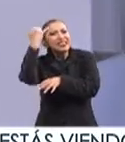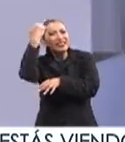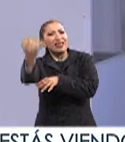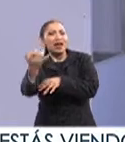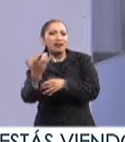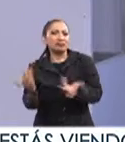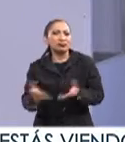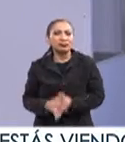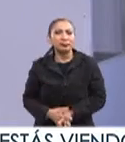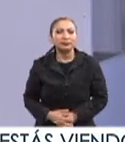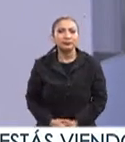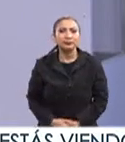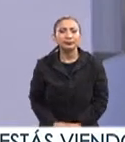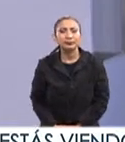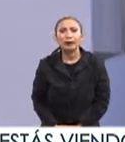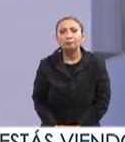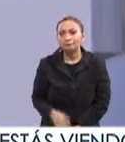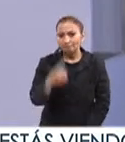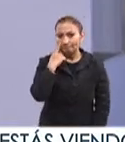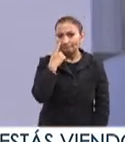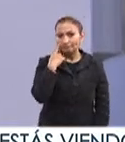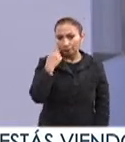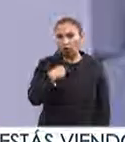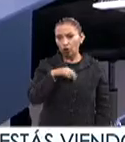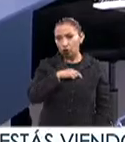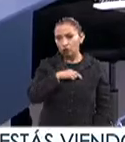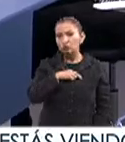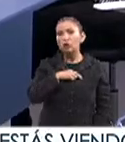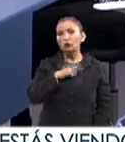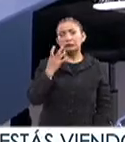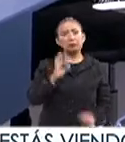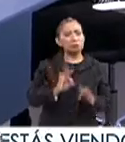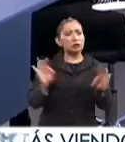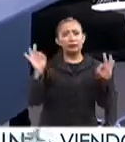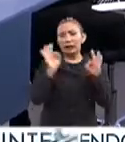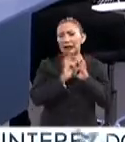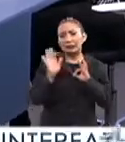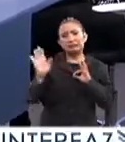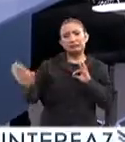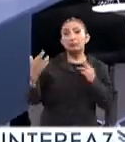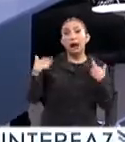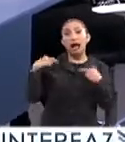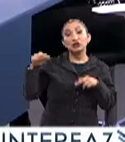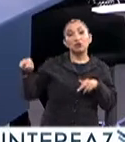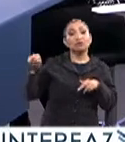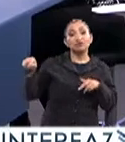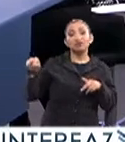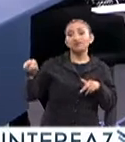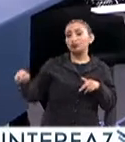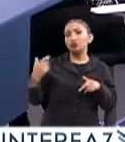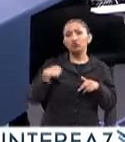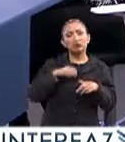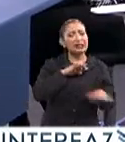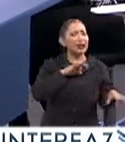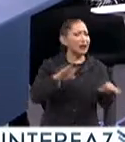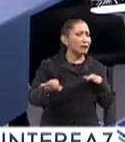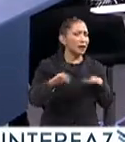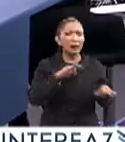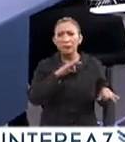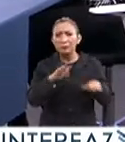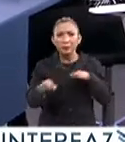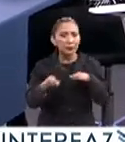esta situación? Mira, desde luego para nosotros es fundamental el papel del docente. Entonces hemos trabajado